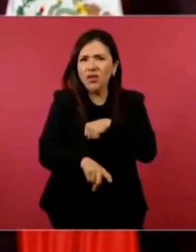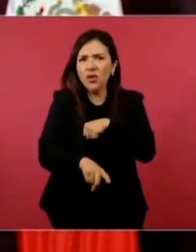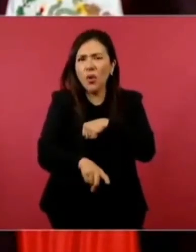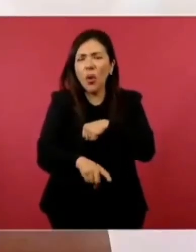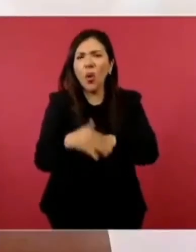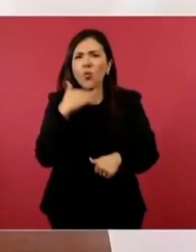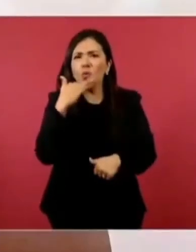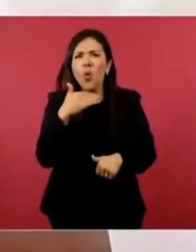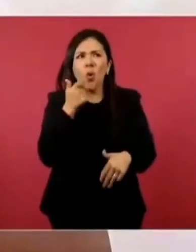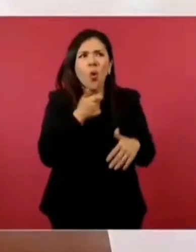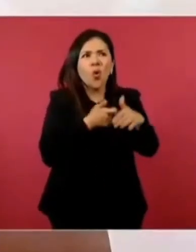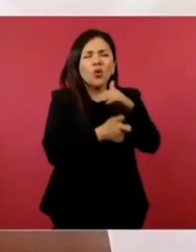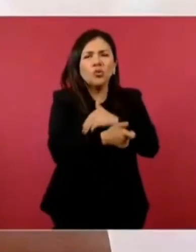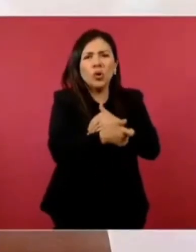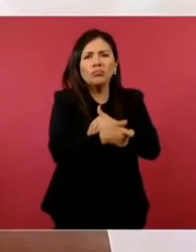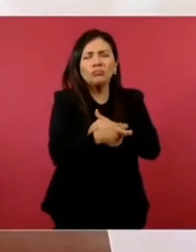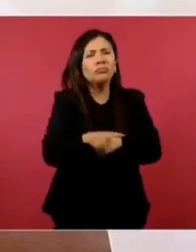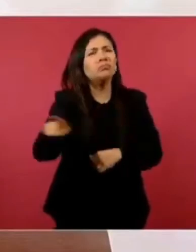de la corrupción,